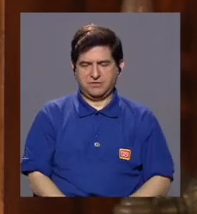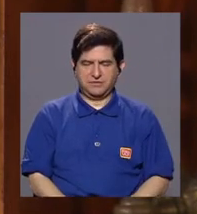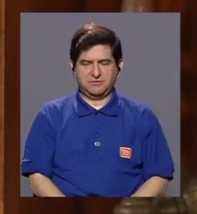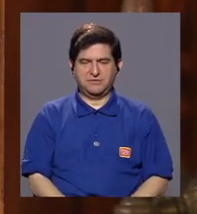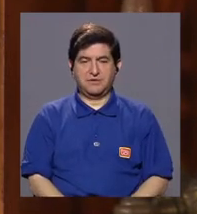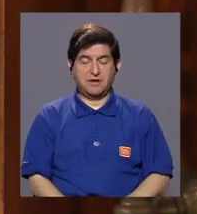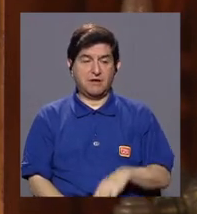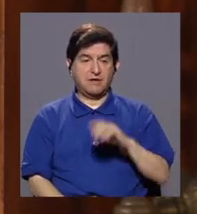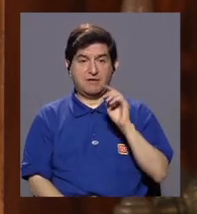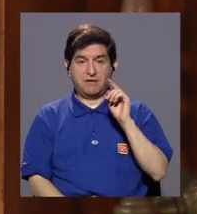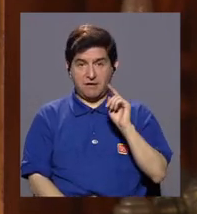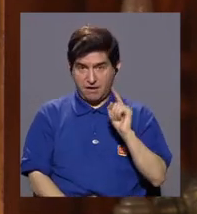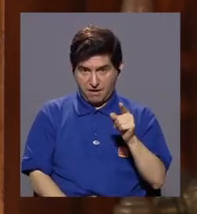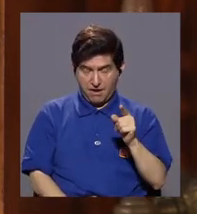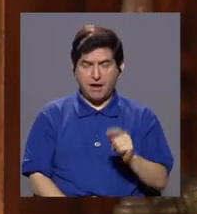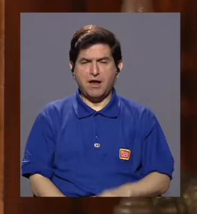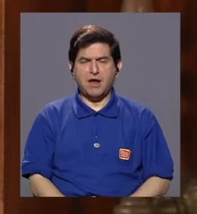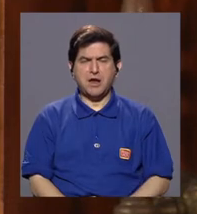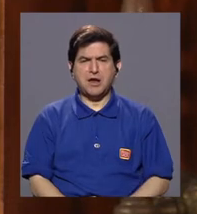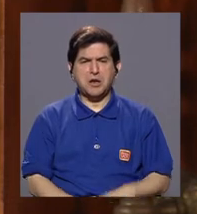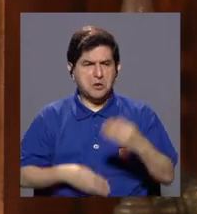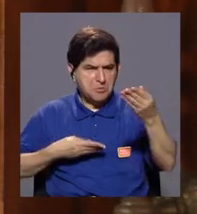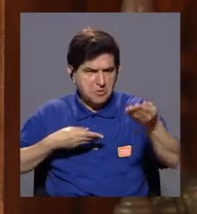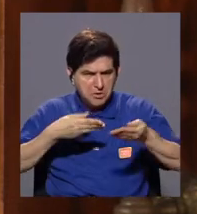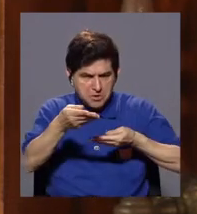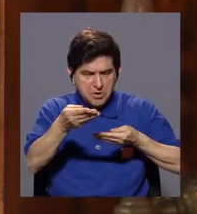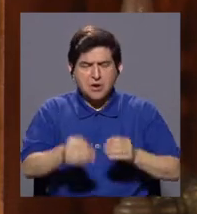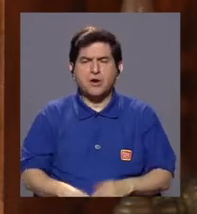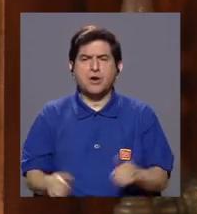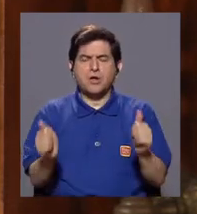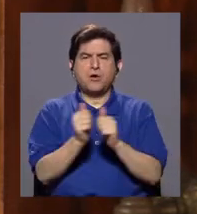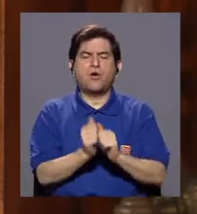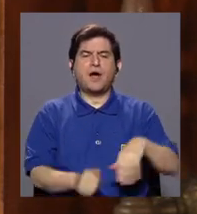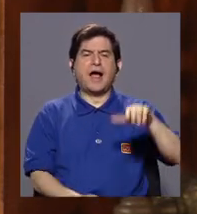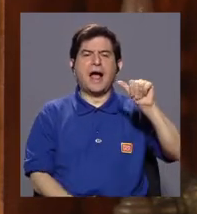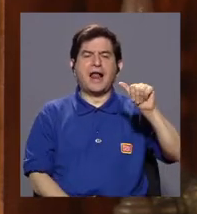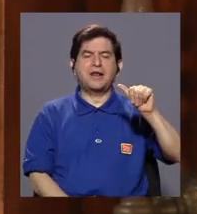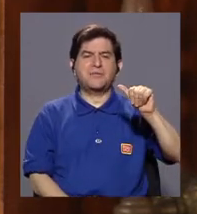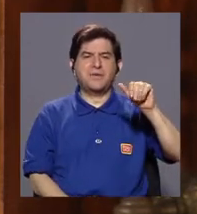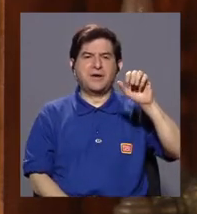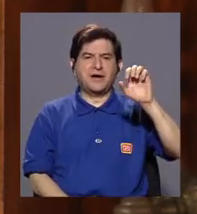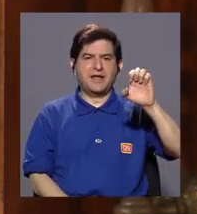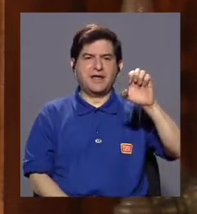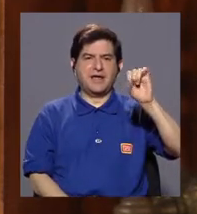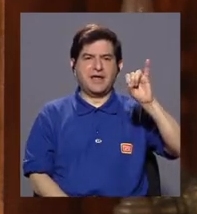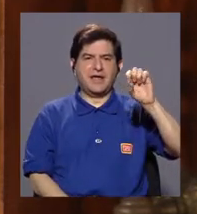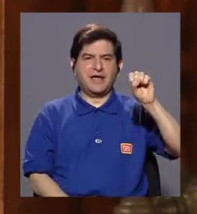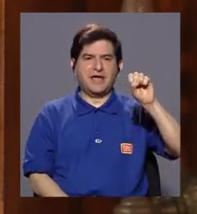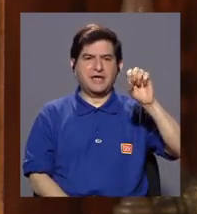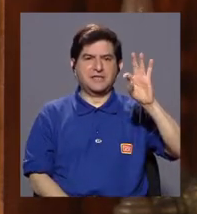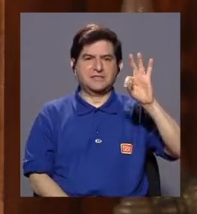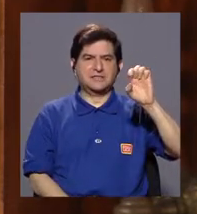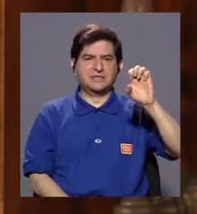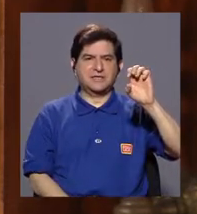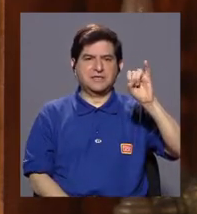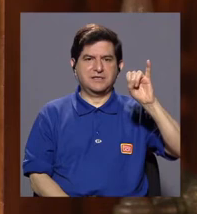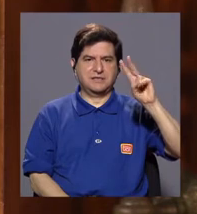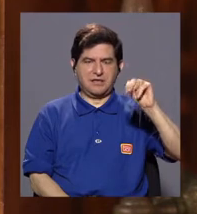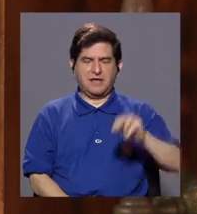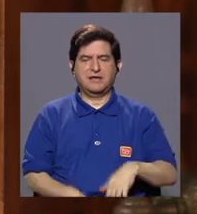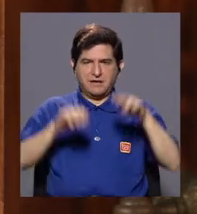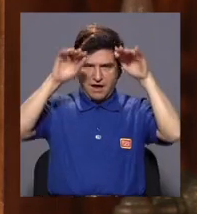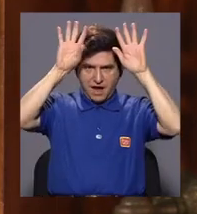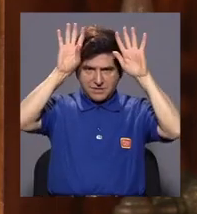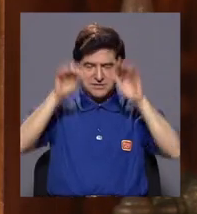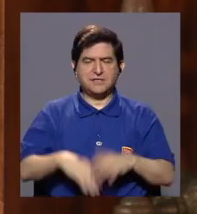Sigmund Freud tuvo un intercambio epistolar con Albert Einstein sobre el tema de la